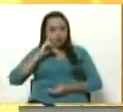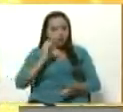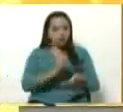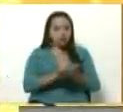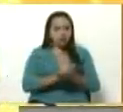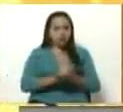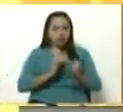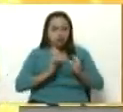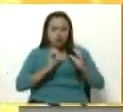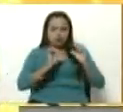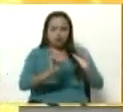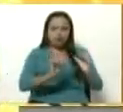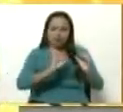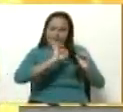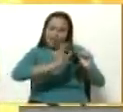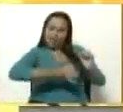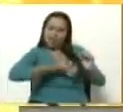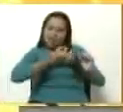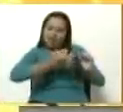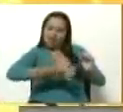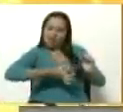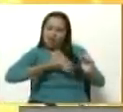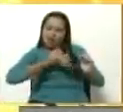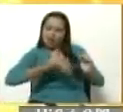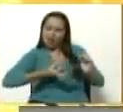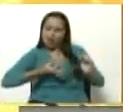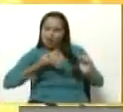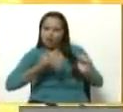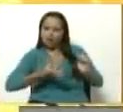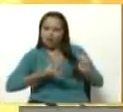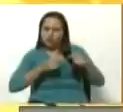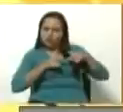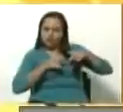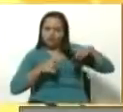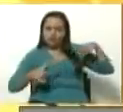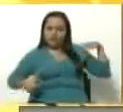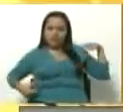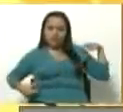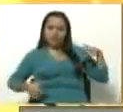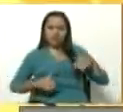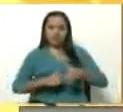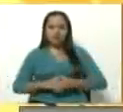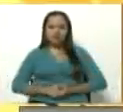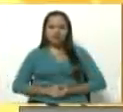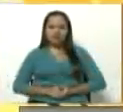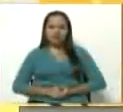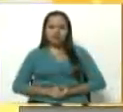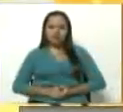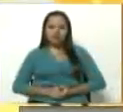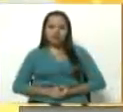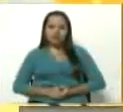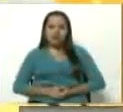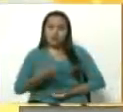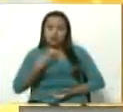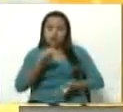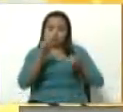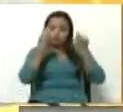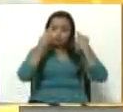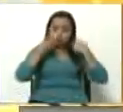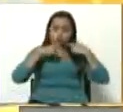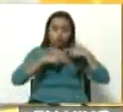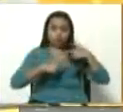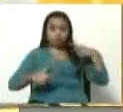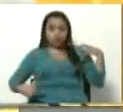cada punto de hilo que está acá, en esta banda, más allá de la imposición que